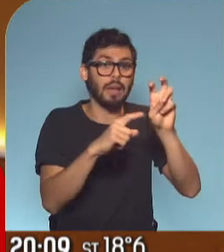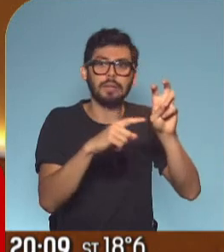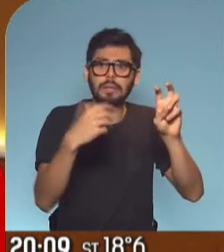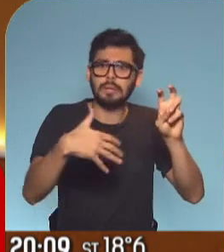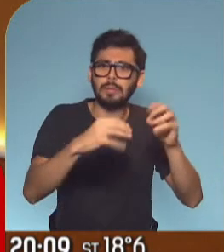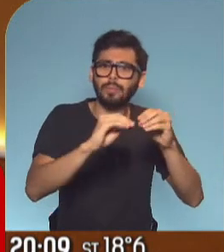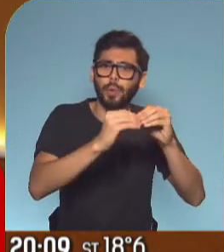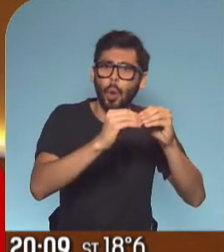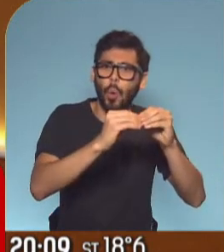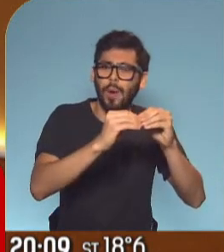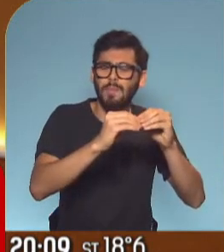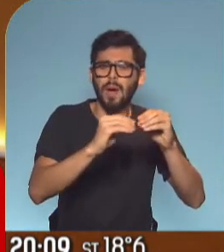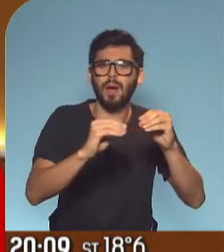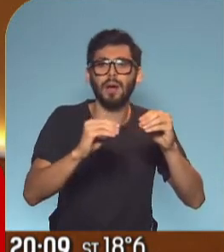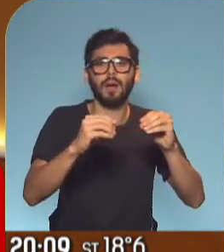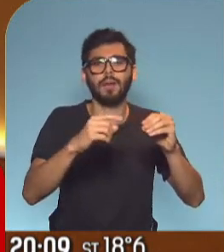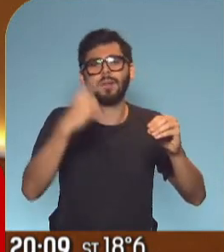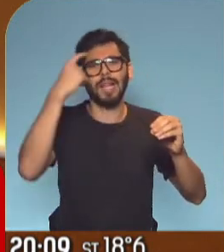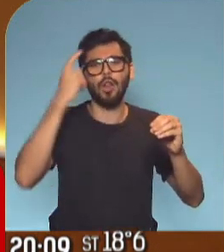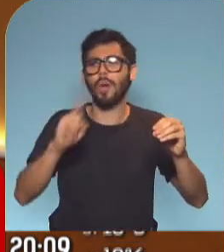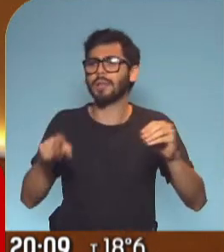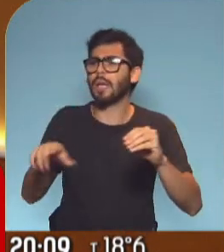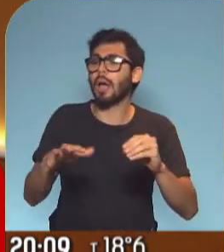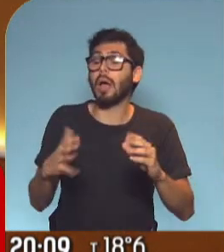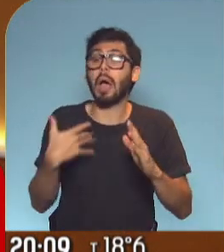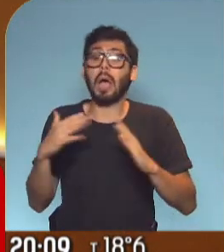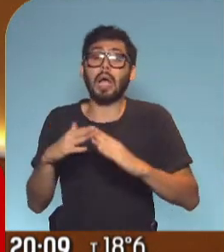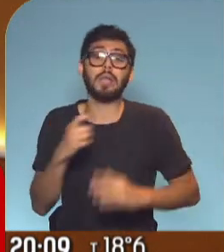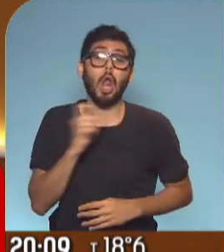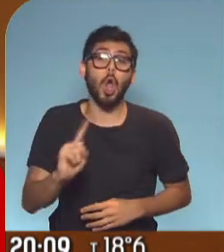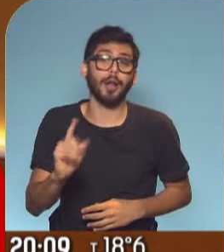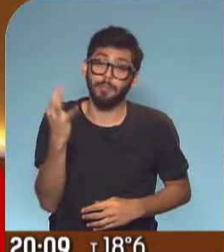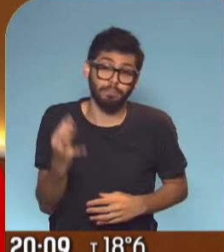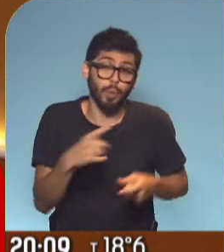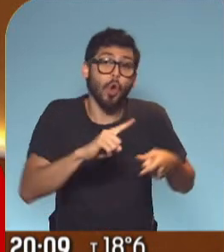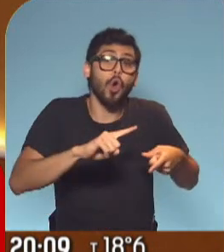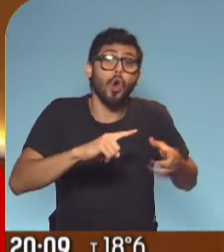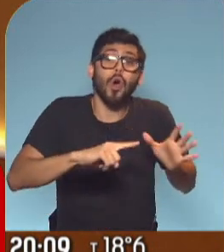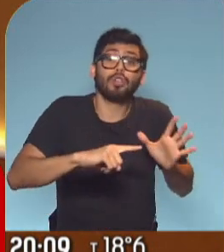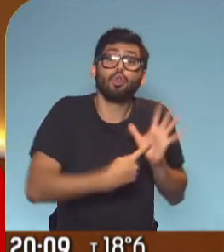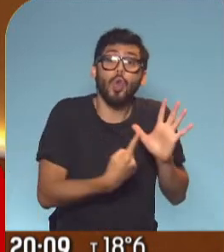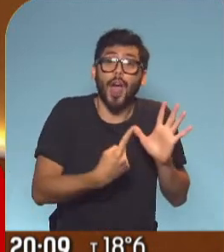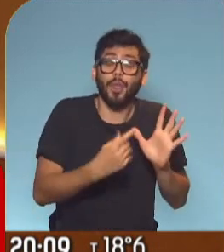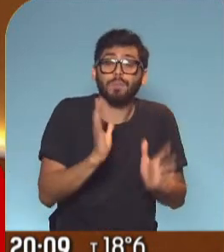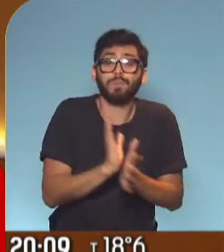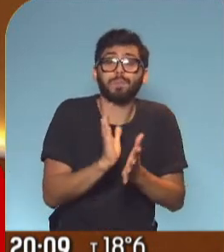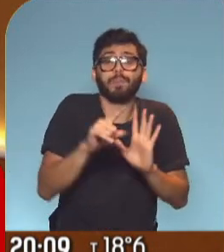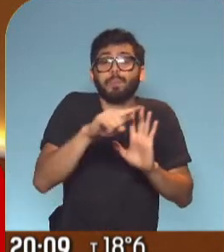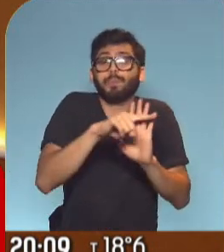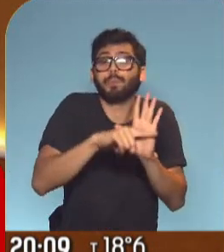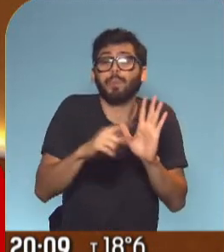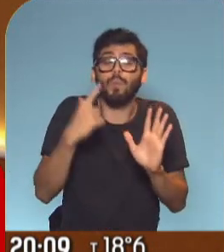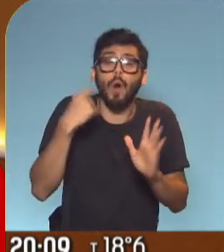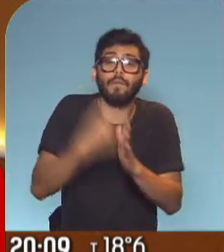accede a la vivienda porque no lo quiere, sino que la ciudad tiene lógicas expulsivas que lamentablemente cada año se profundizan más. Bien.